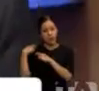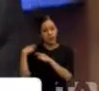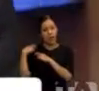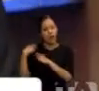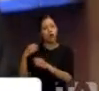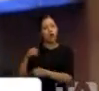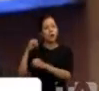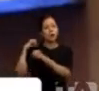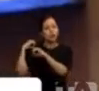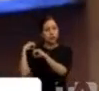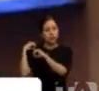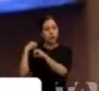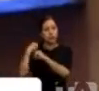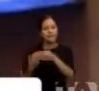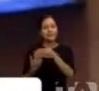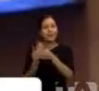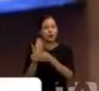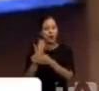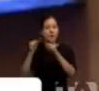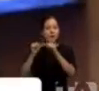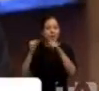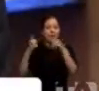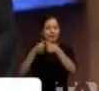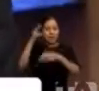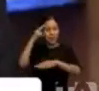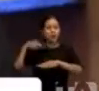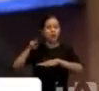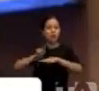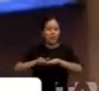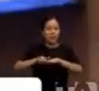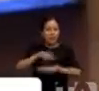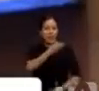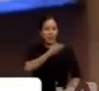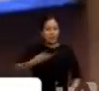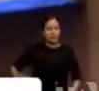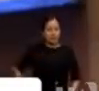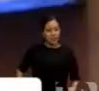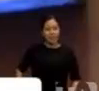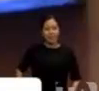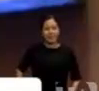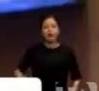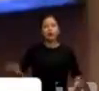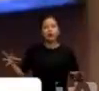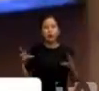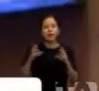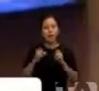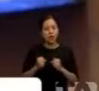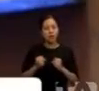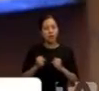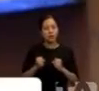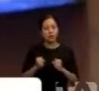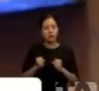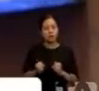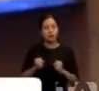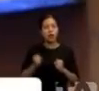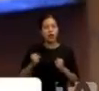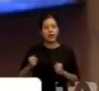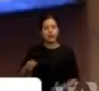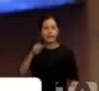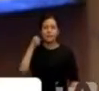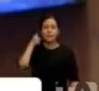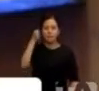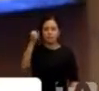esta nueva Asamblea Nacional y desde esta presidencia tomaremos todas las medidas y acciones necesarias para defender y